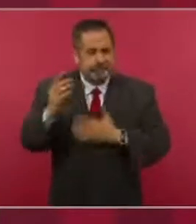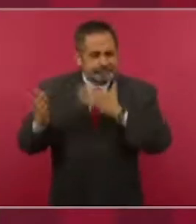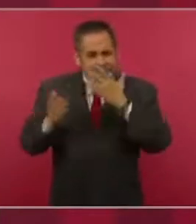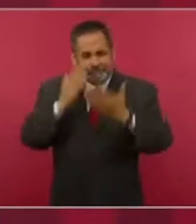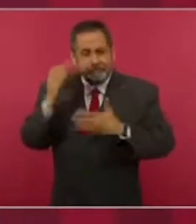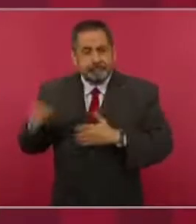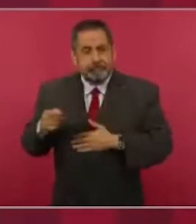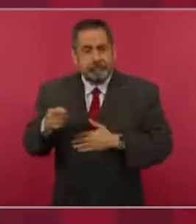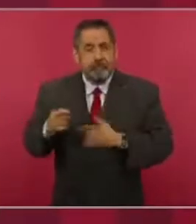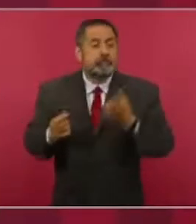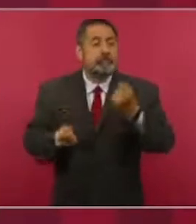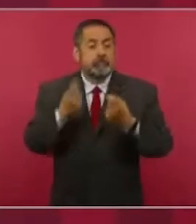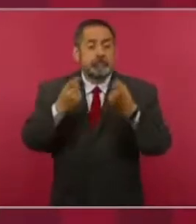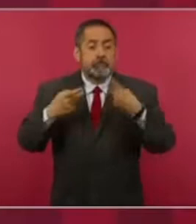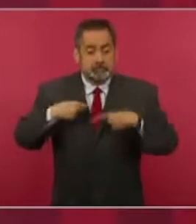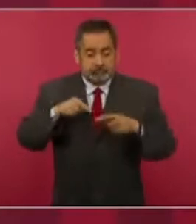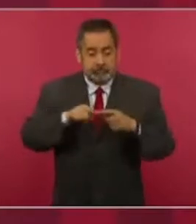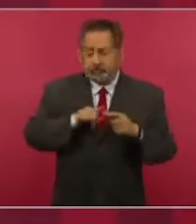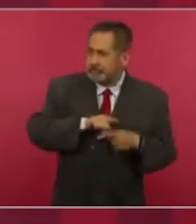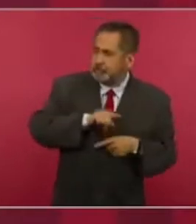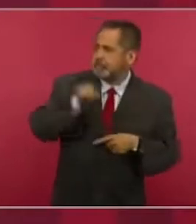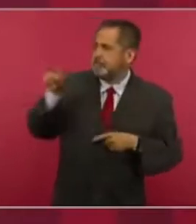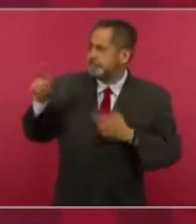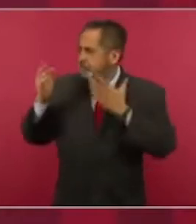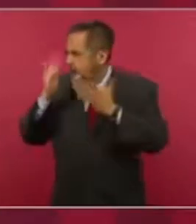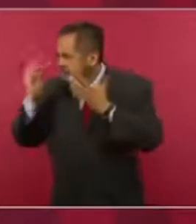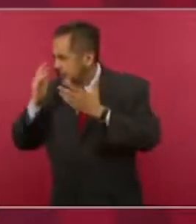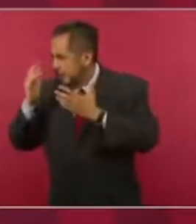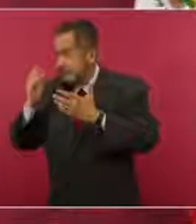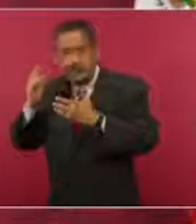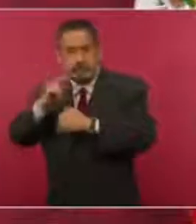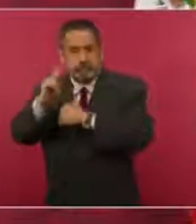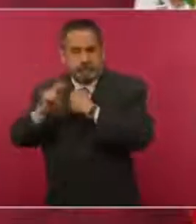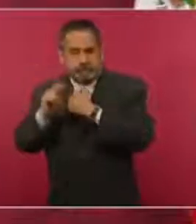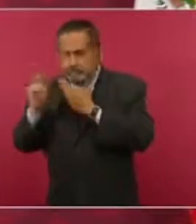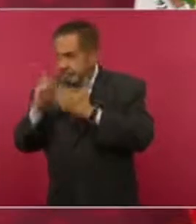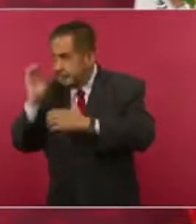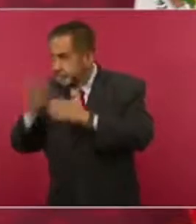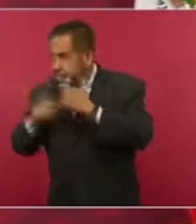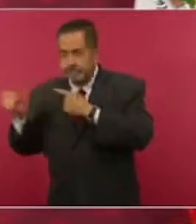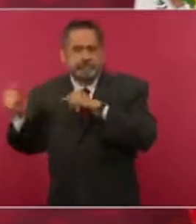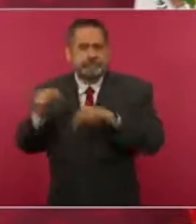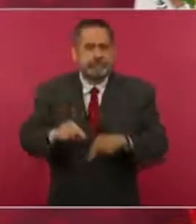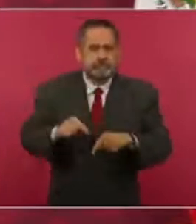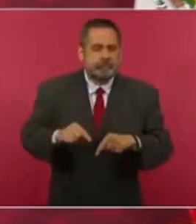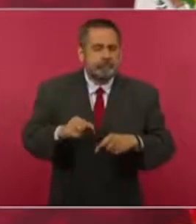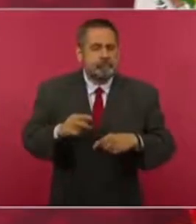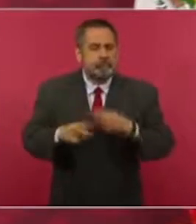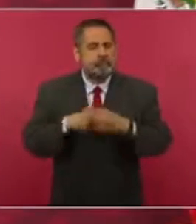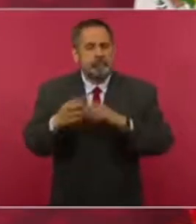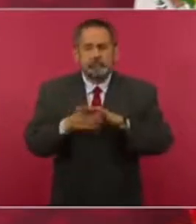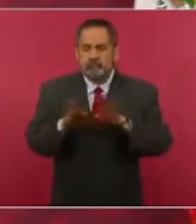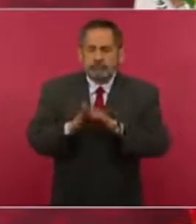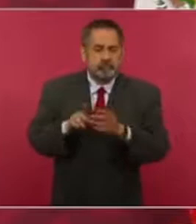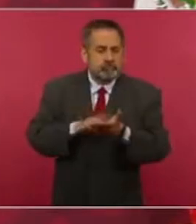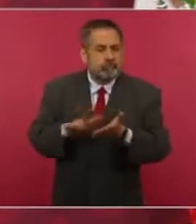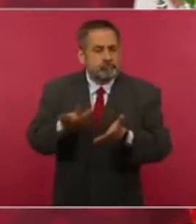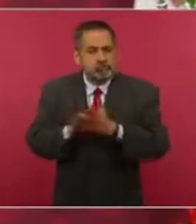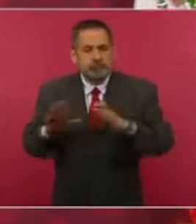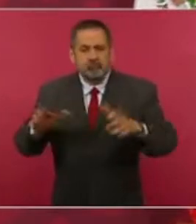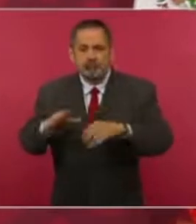capacitarse, a especializarse al extranjero. Hemos incrementado la capacidad de formación de